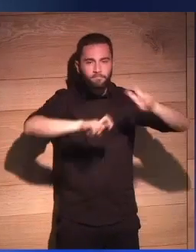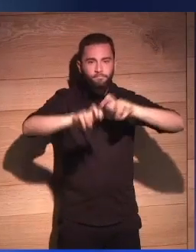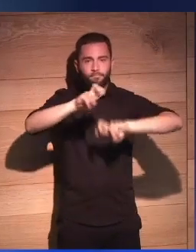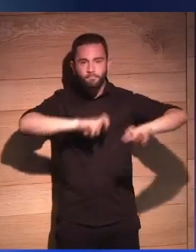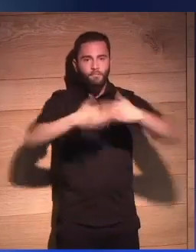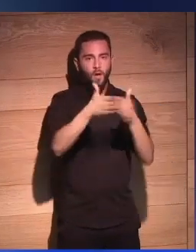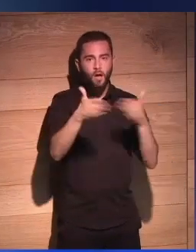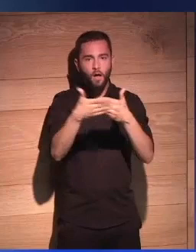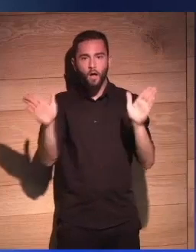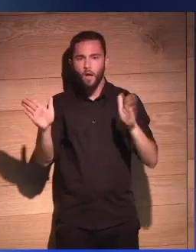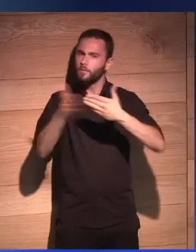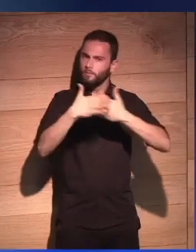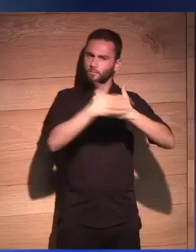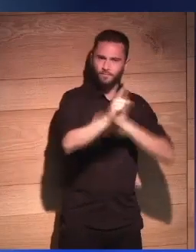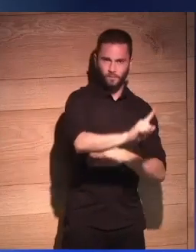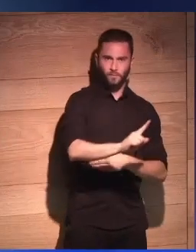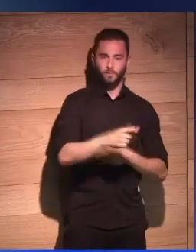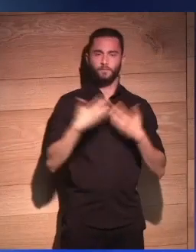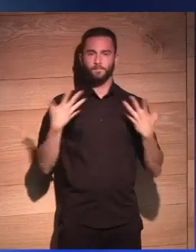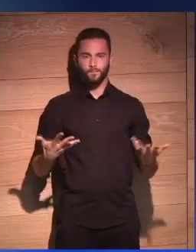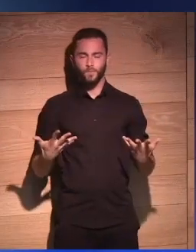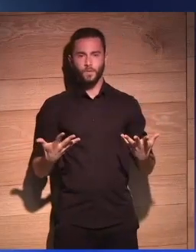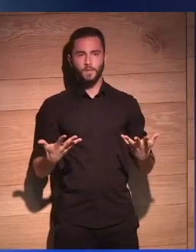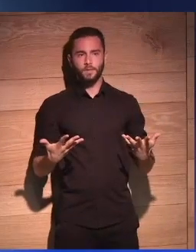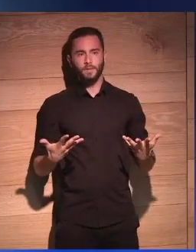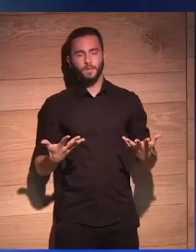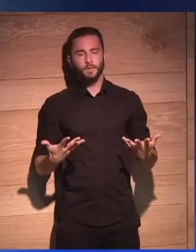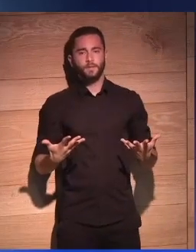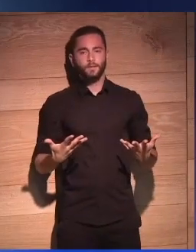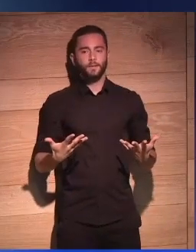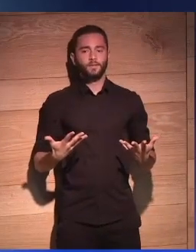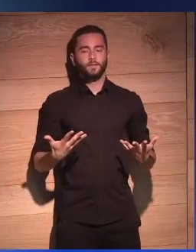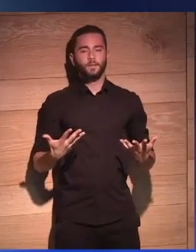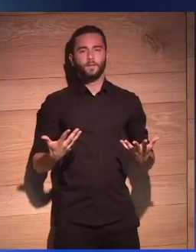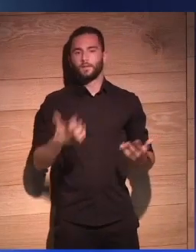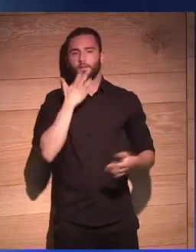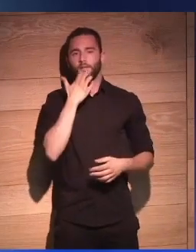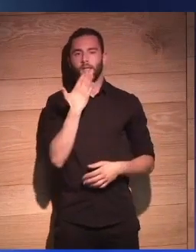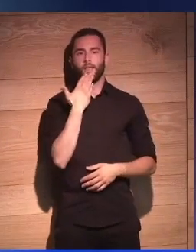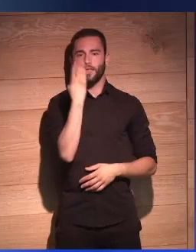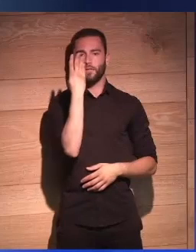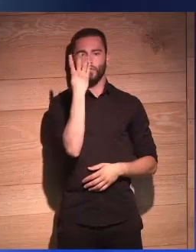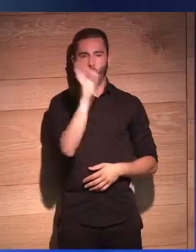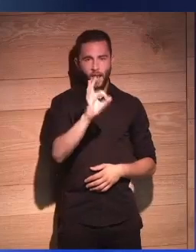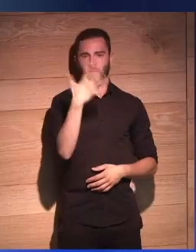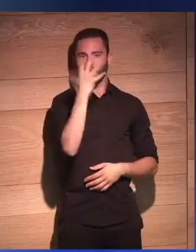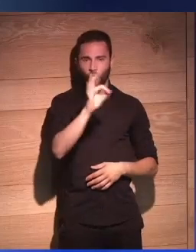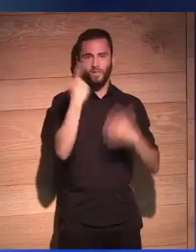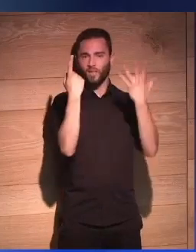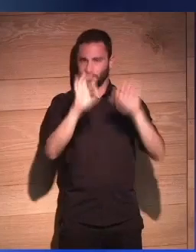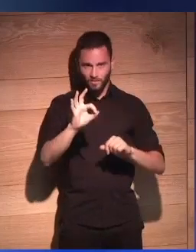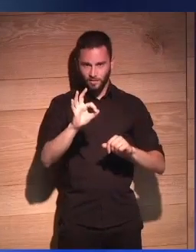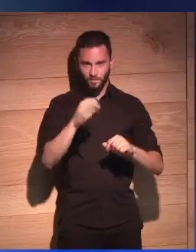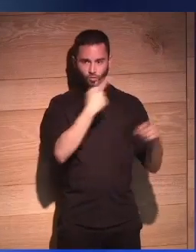abriendo puertas en lugar de cerrarlas. Entonces, si tienes, no sé, 40 años, 50, 60,